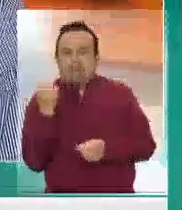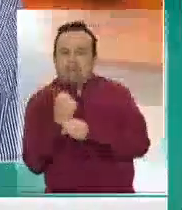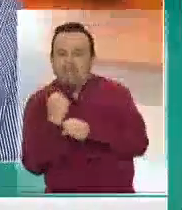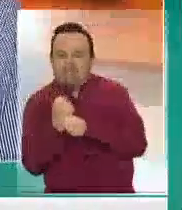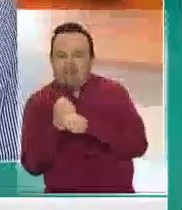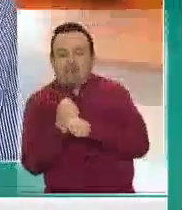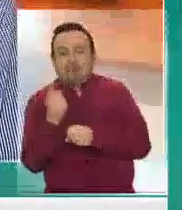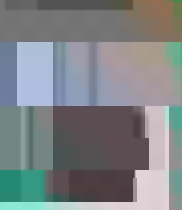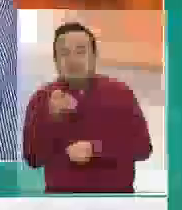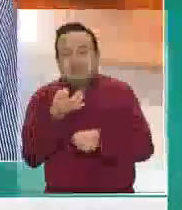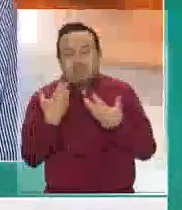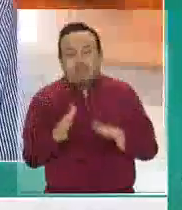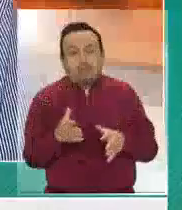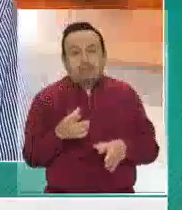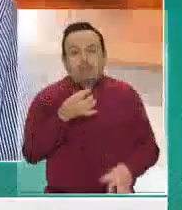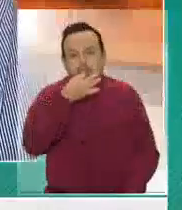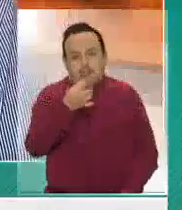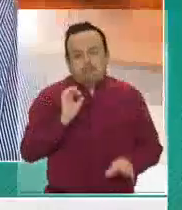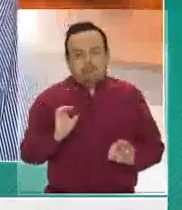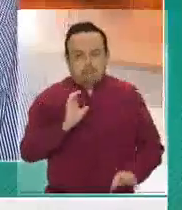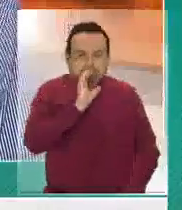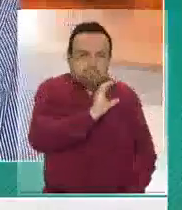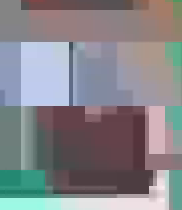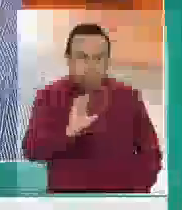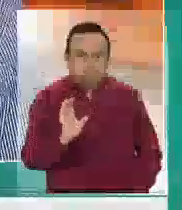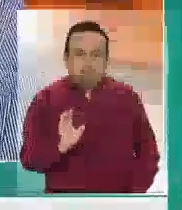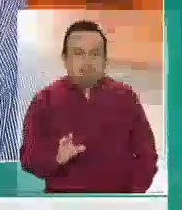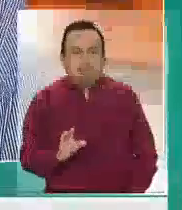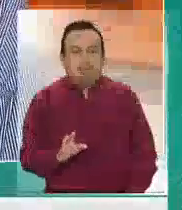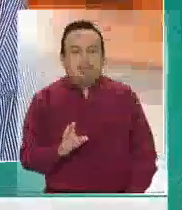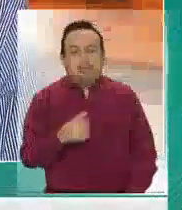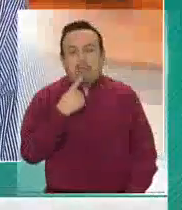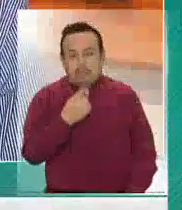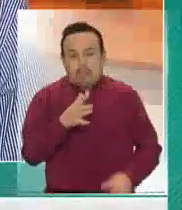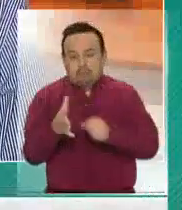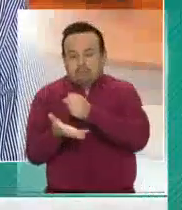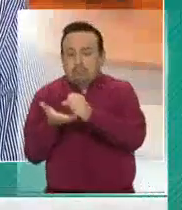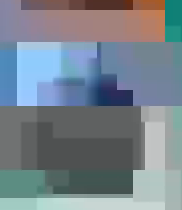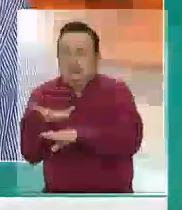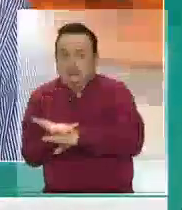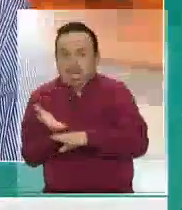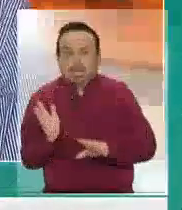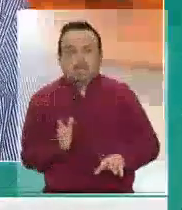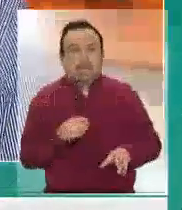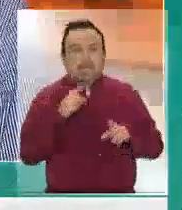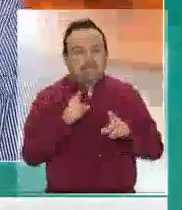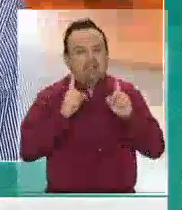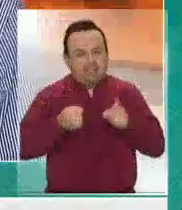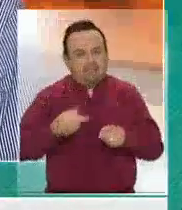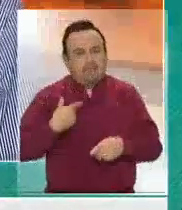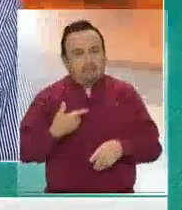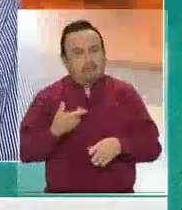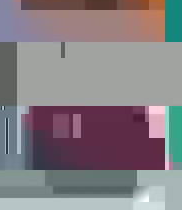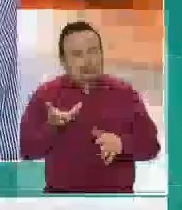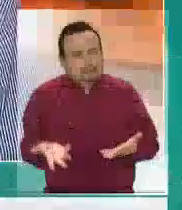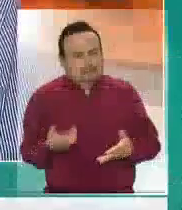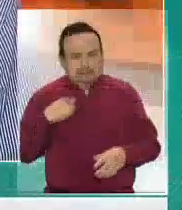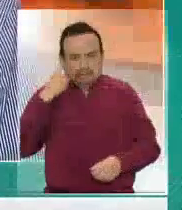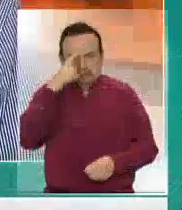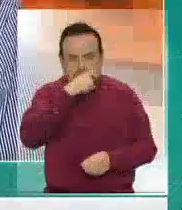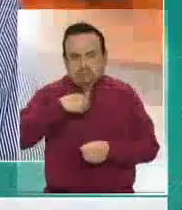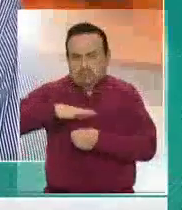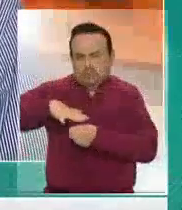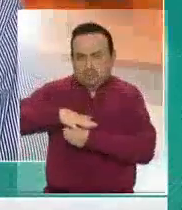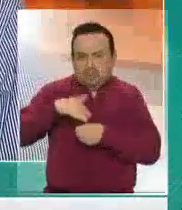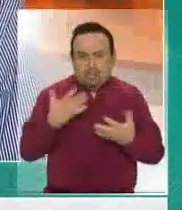usted ya lo ha dicho y ha propuesto algo muy concreto. Además, acá dice que los fondos están y que es a eso lo que le tenemos que echar mano en esta crisis, porque además